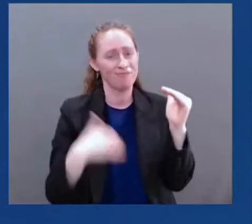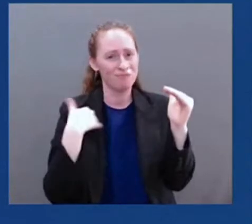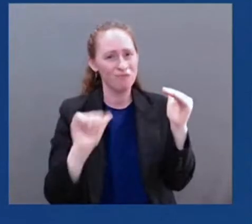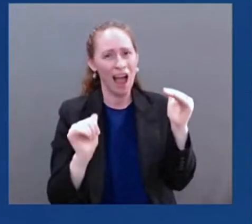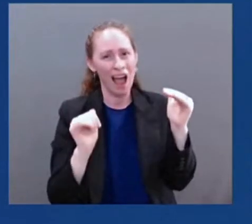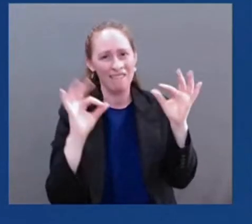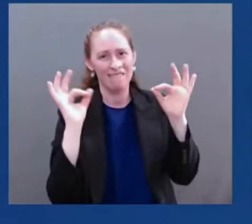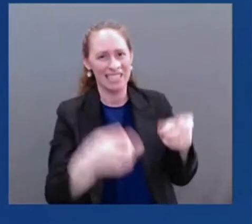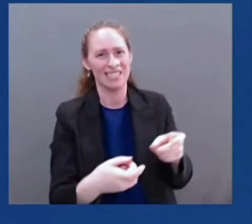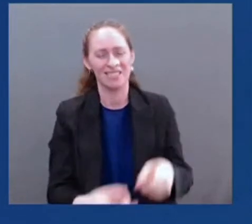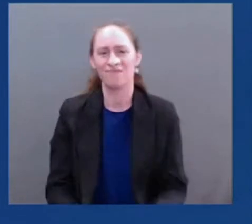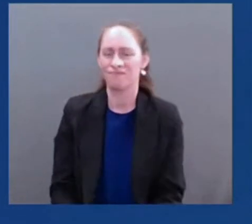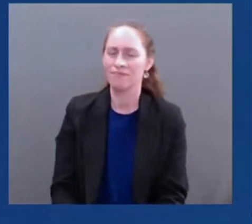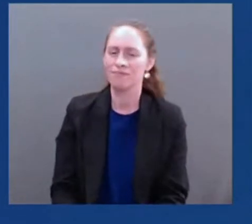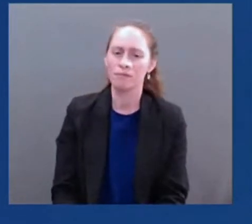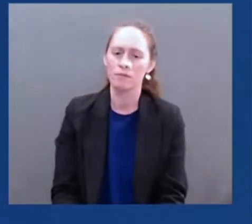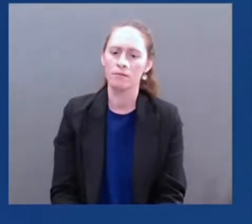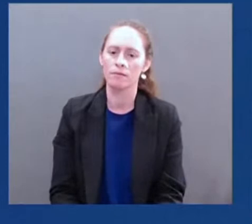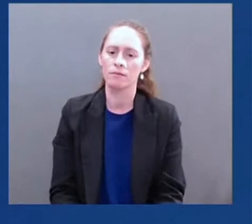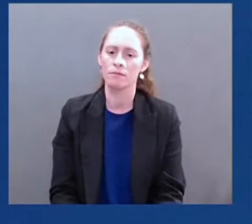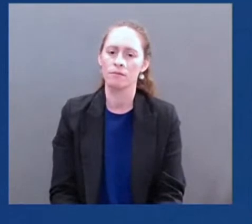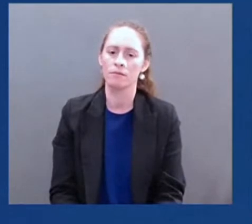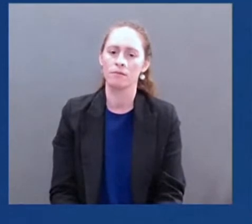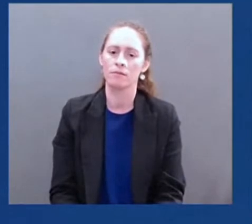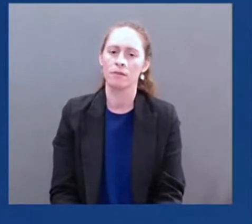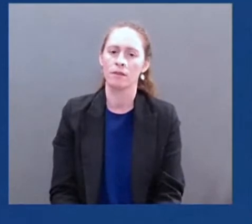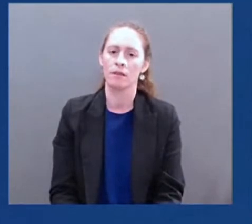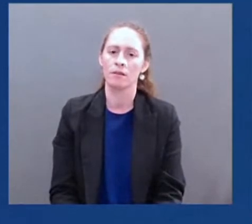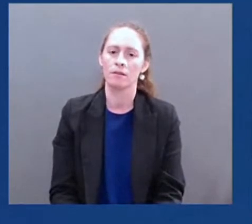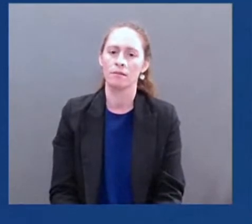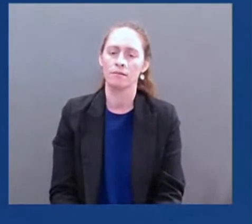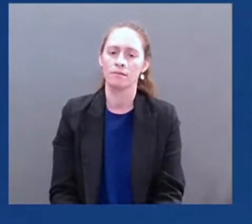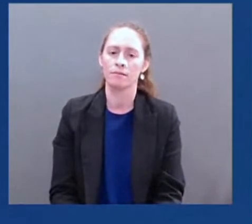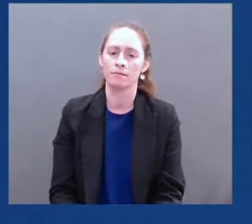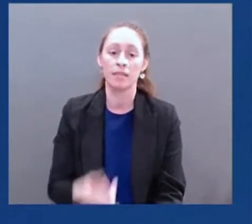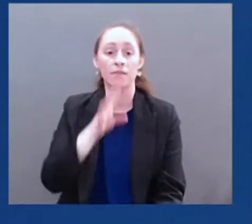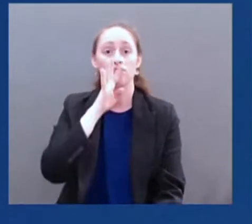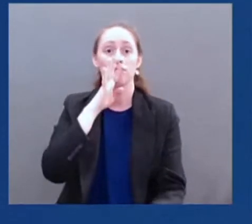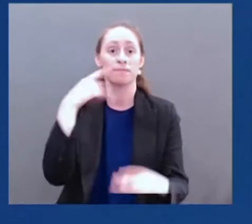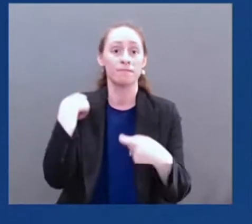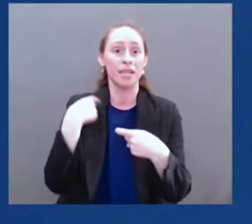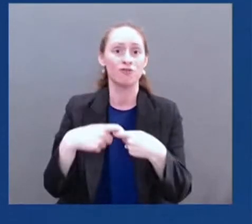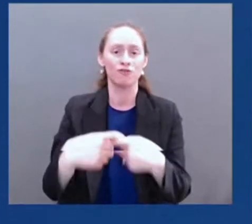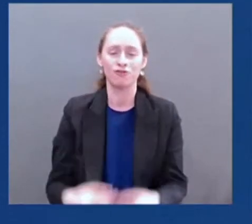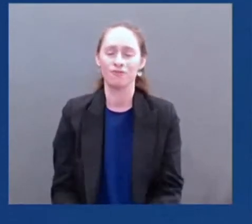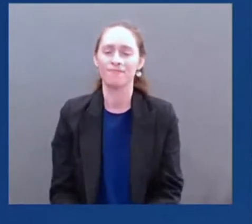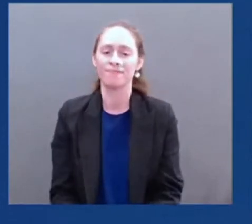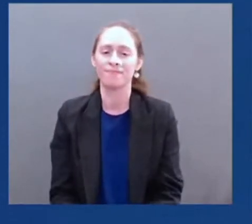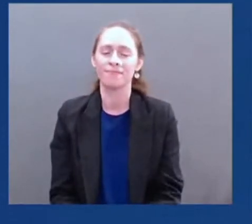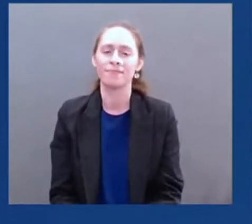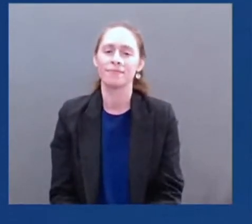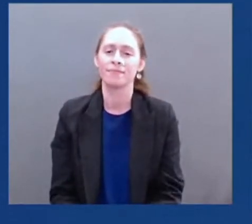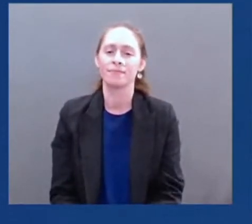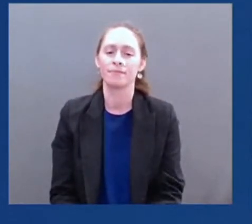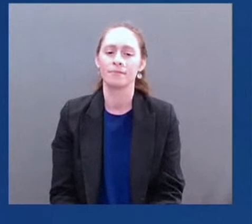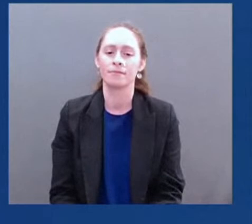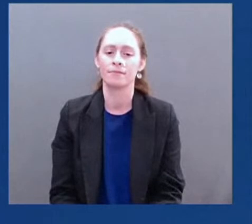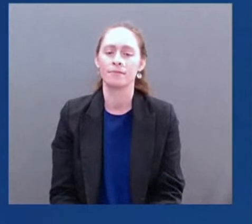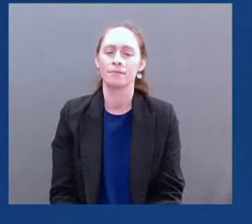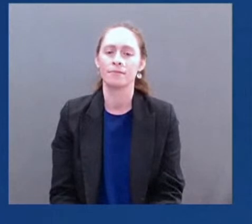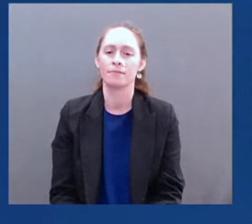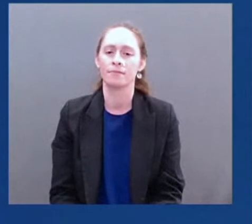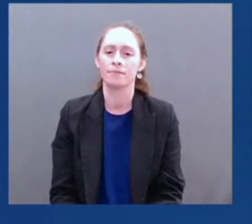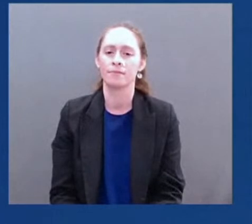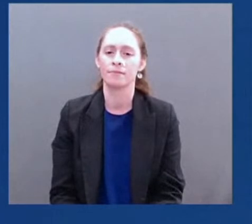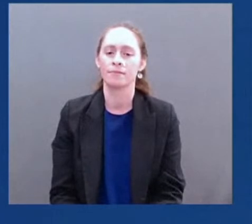Lo que es importante entender es que en donde nos encontramos hoy es muy diferente de donde nos encontrábamos hace un año